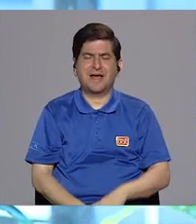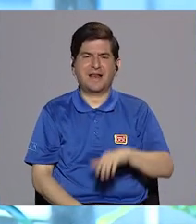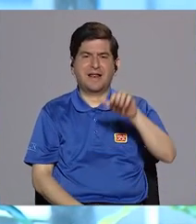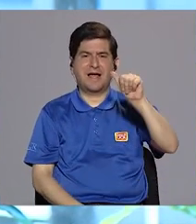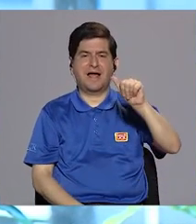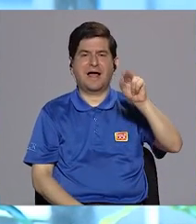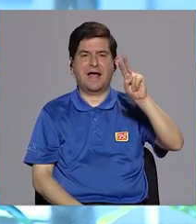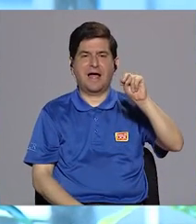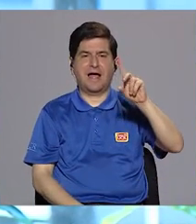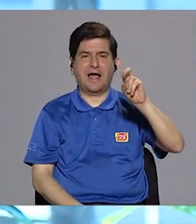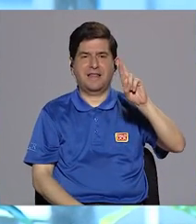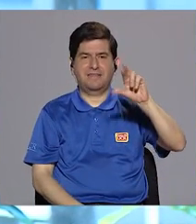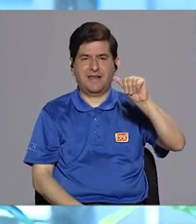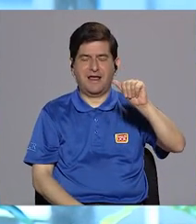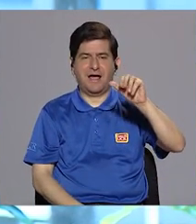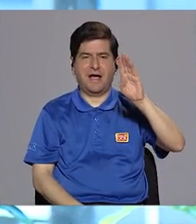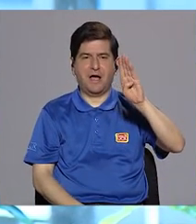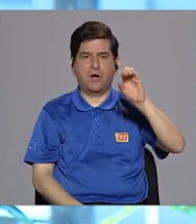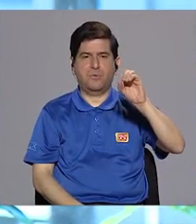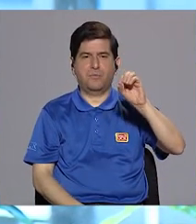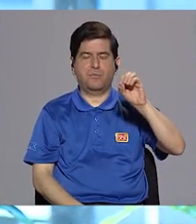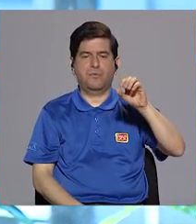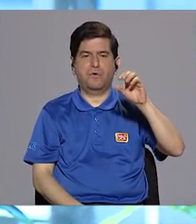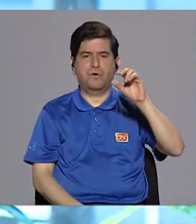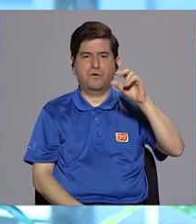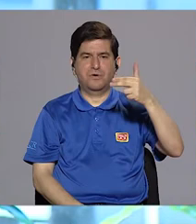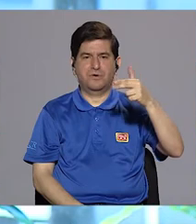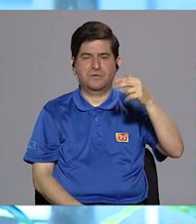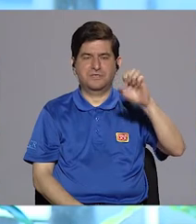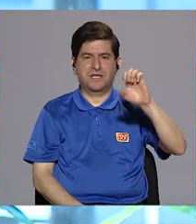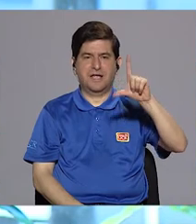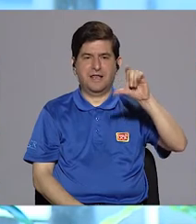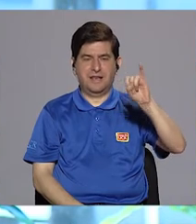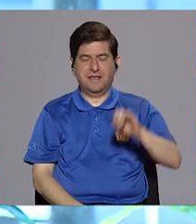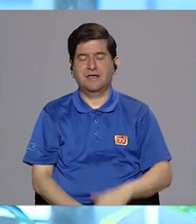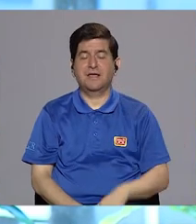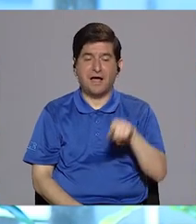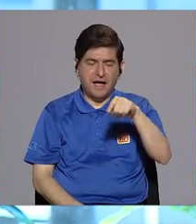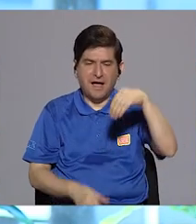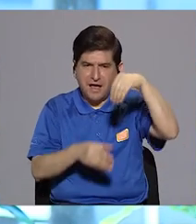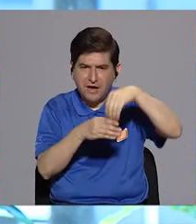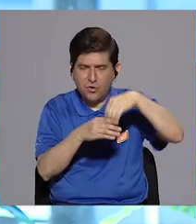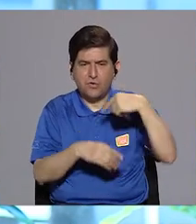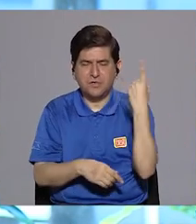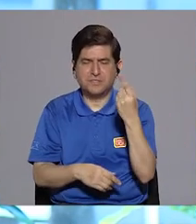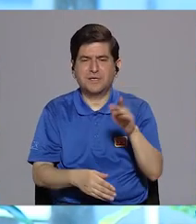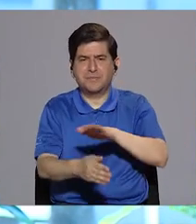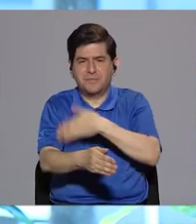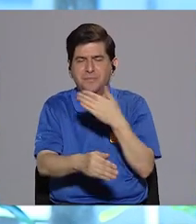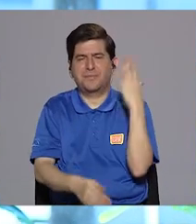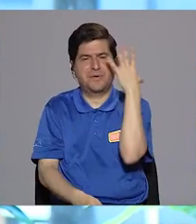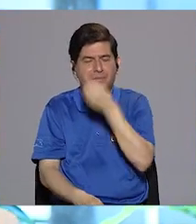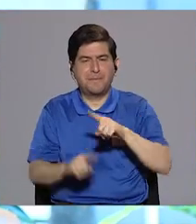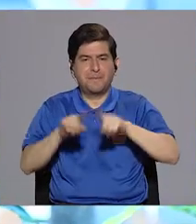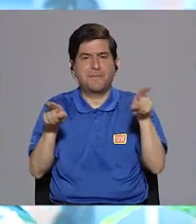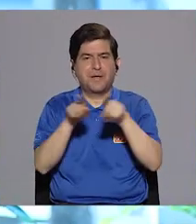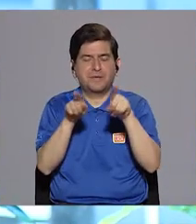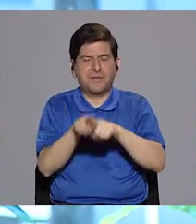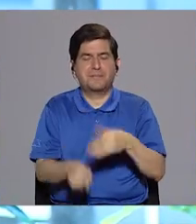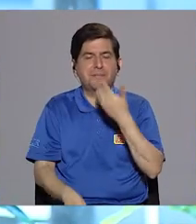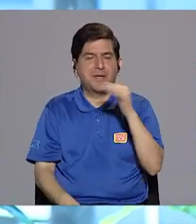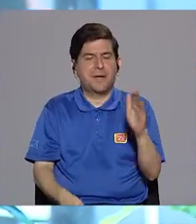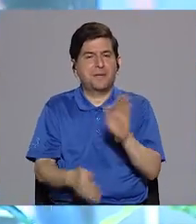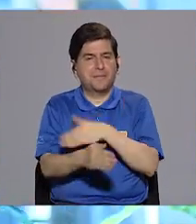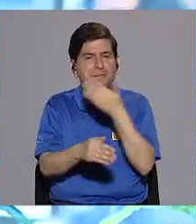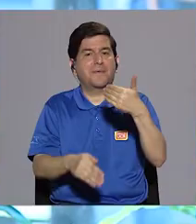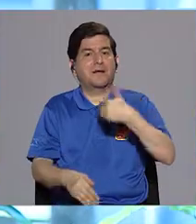Andrea Bocelli una entrevista donde decía que el repertorio siempre debería estar lleno de música hermosa, pero también de